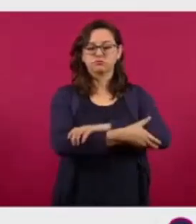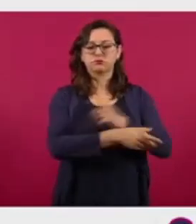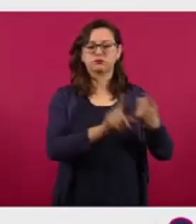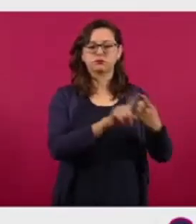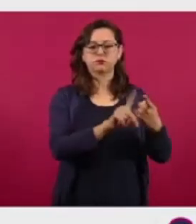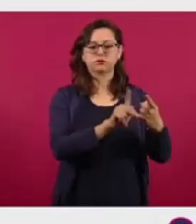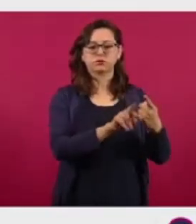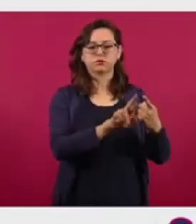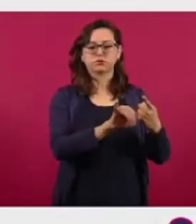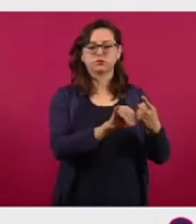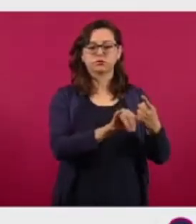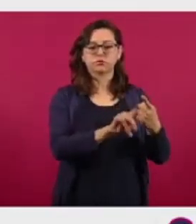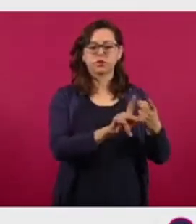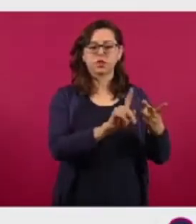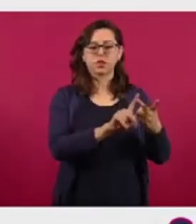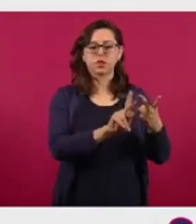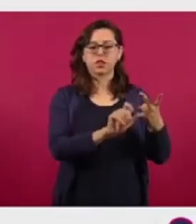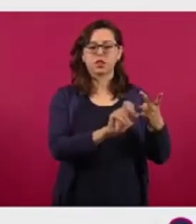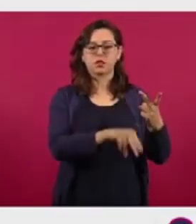PRI-PAN-PRD.